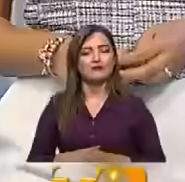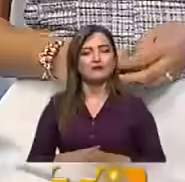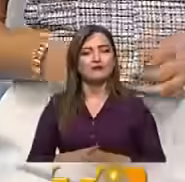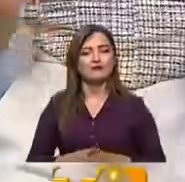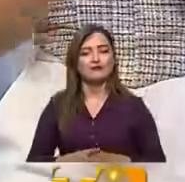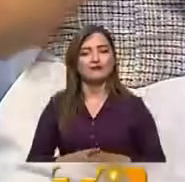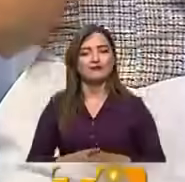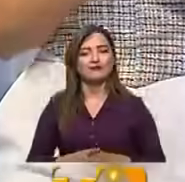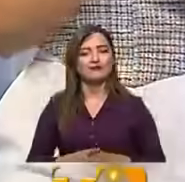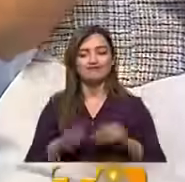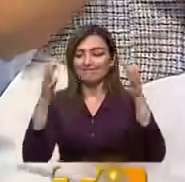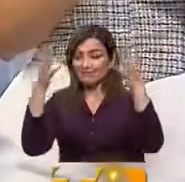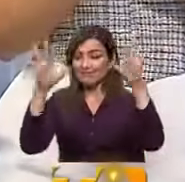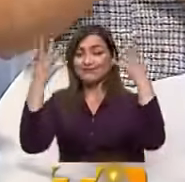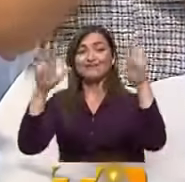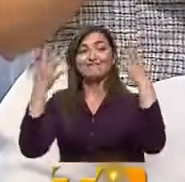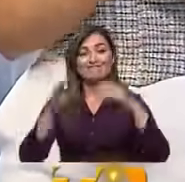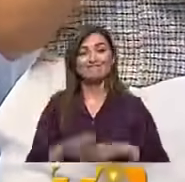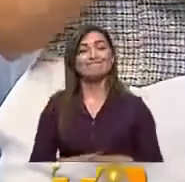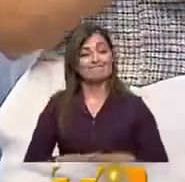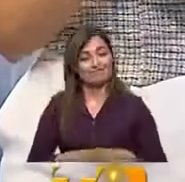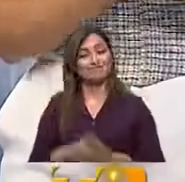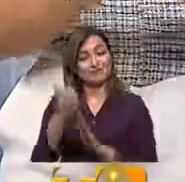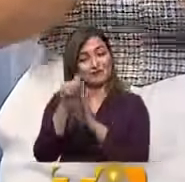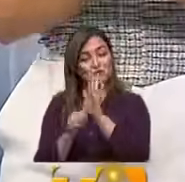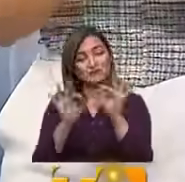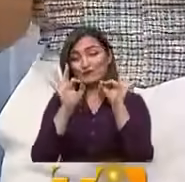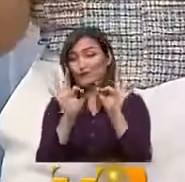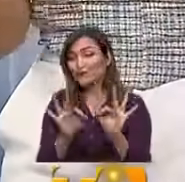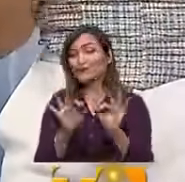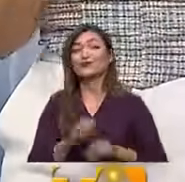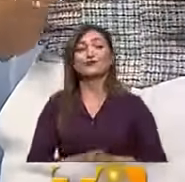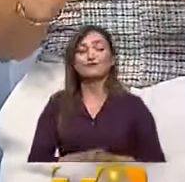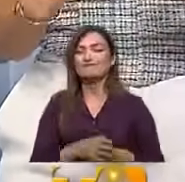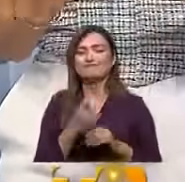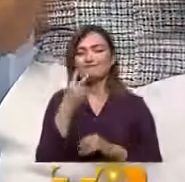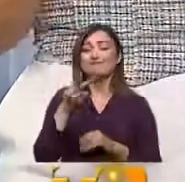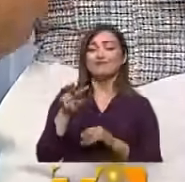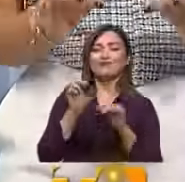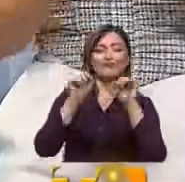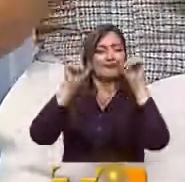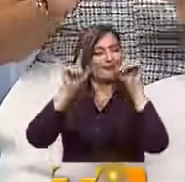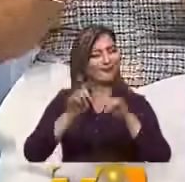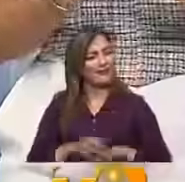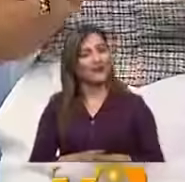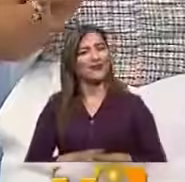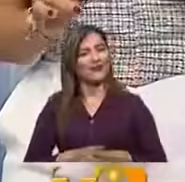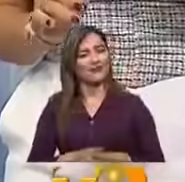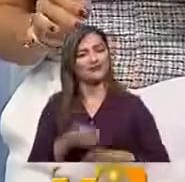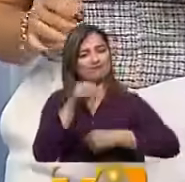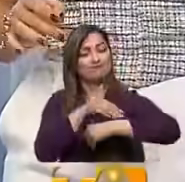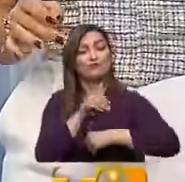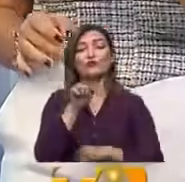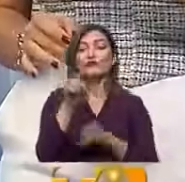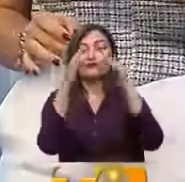horas. Desde aquí un aplauso, por favor, para esos artesanos. Nos hemos quedado maravillados con sus monigotes. ¿Y